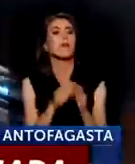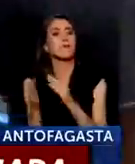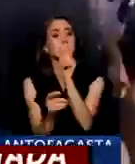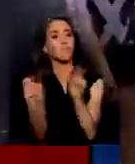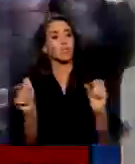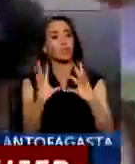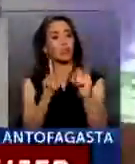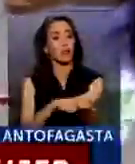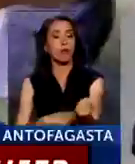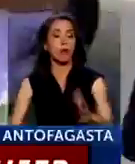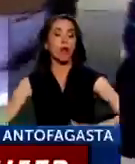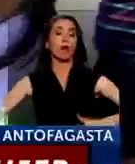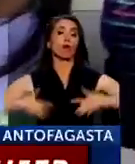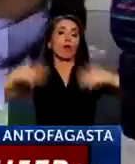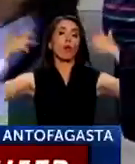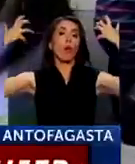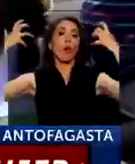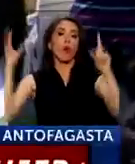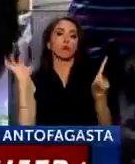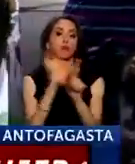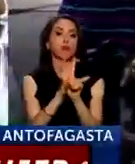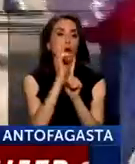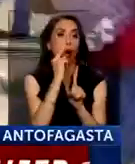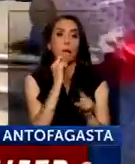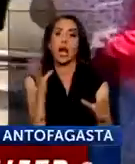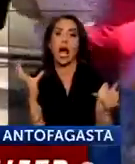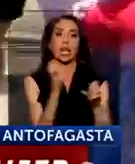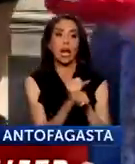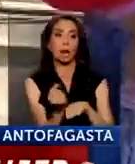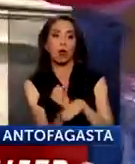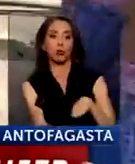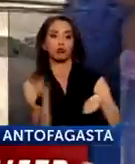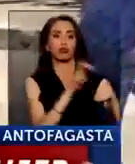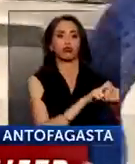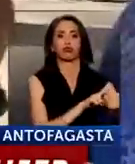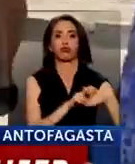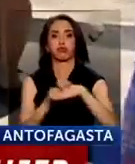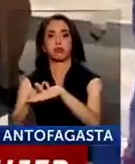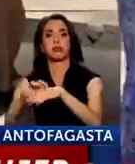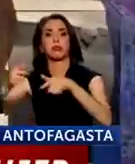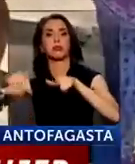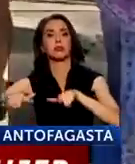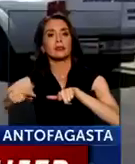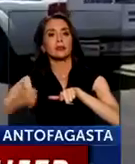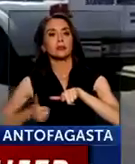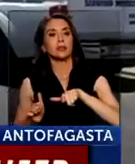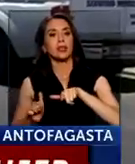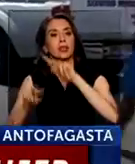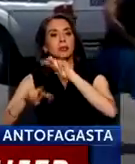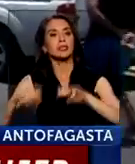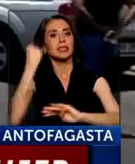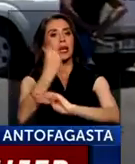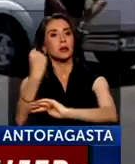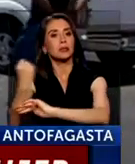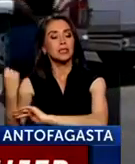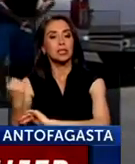cama ataron su Furia contra el hombre que fue rápidamente trasladado hasta la brigada omicidios donde tendrá que